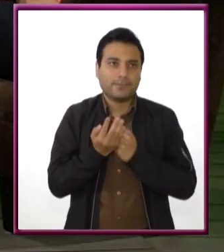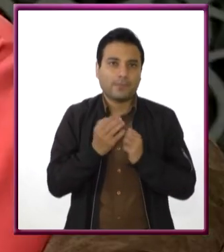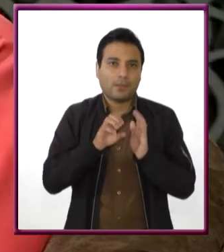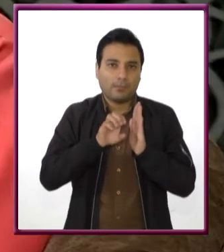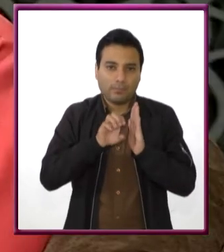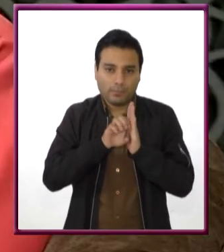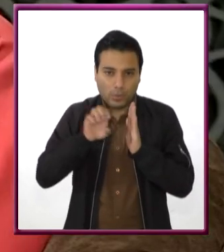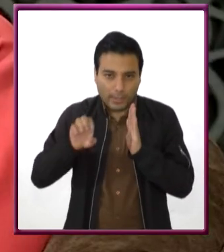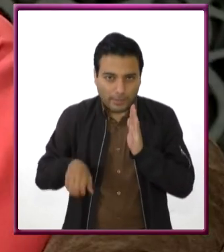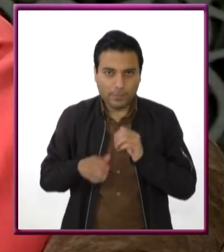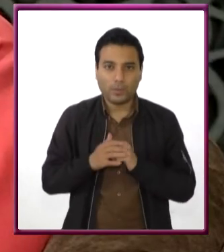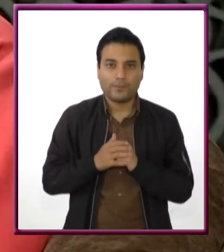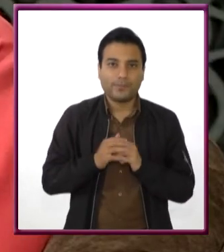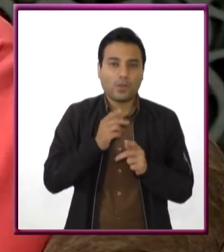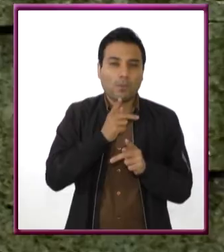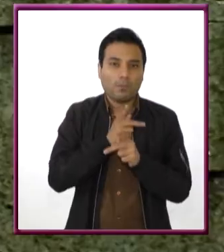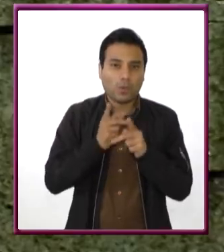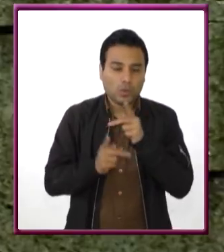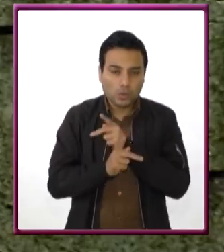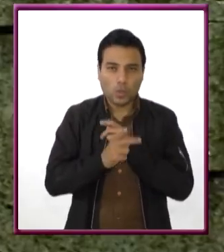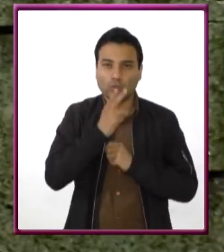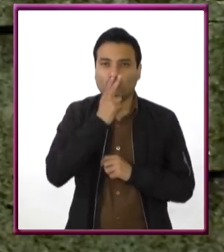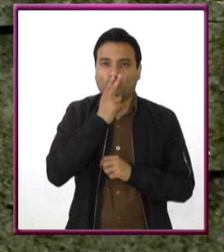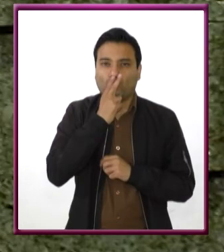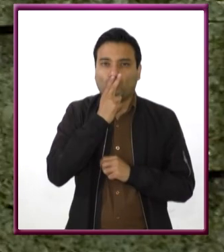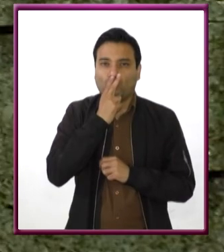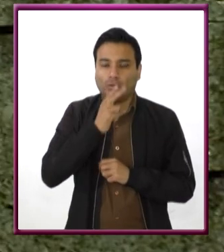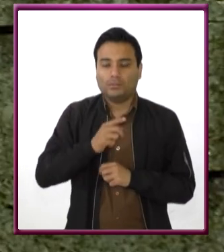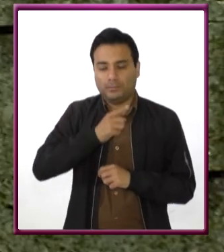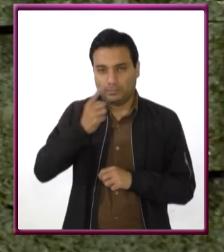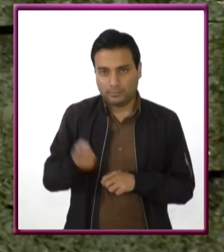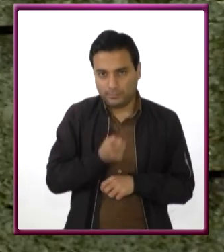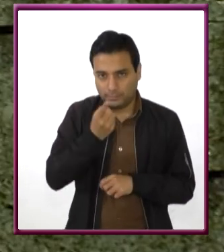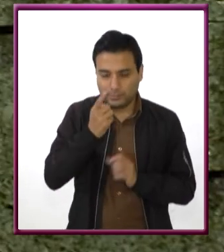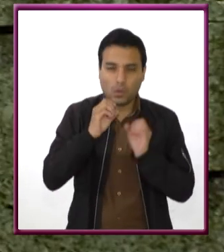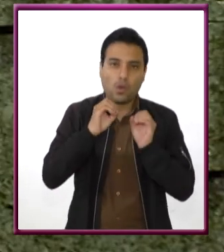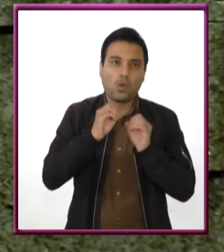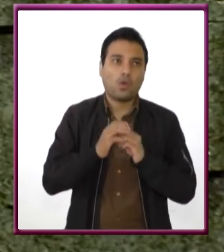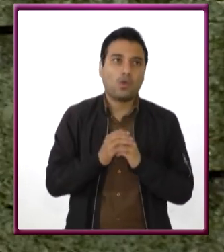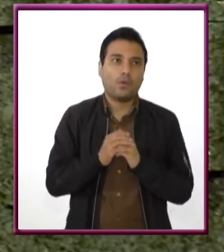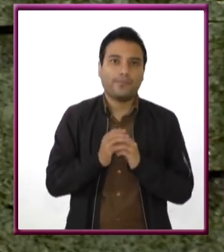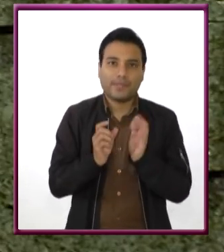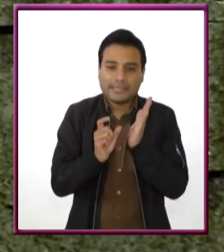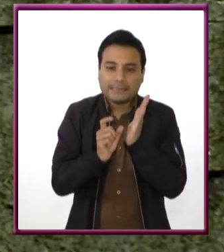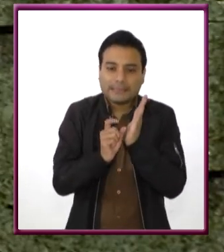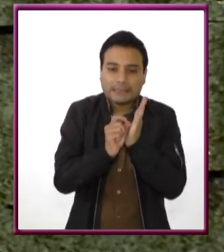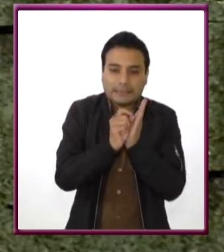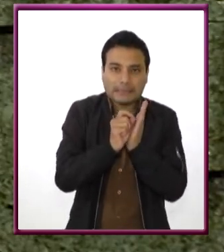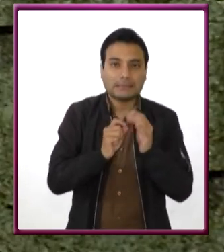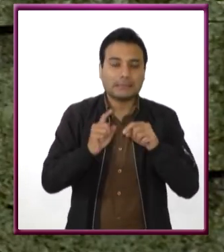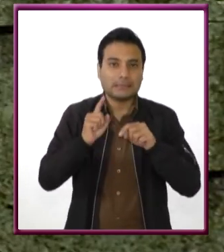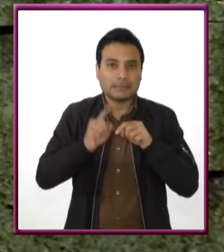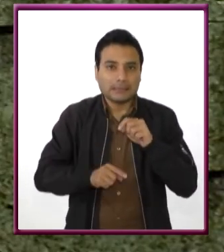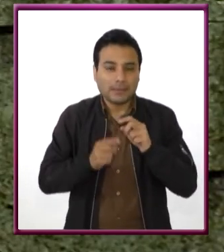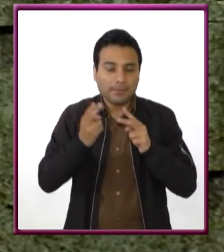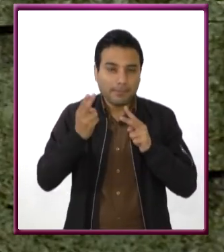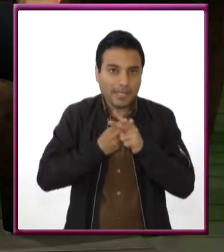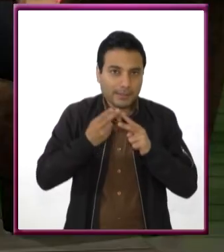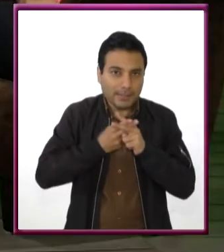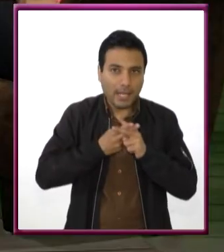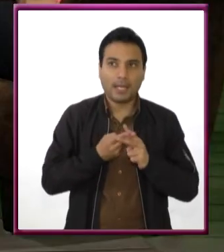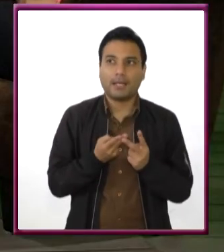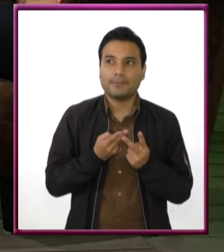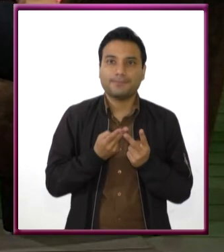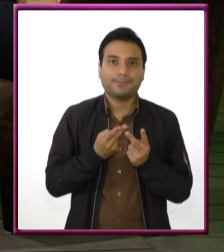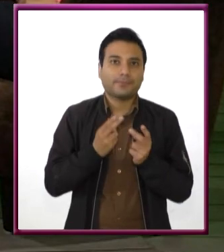dure más un producto, de que efectivamente esté dirigida para destruir ciertas plagas que